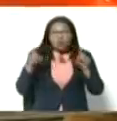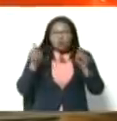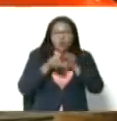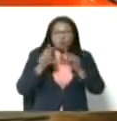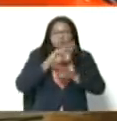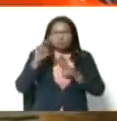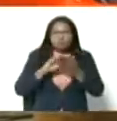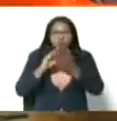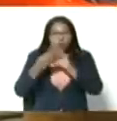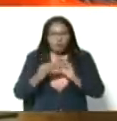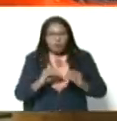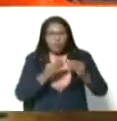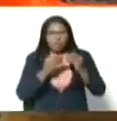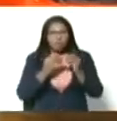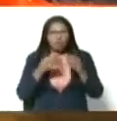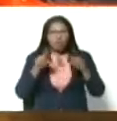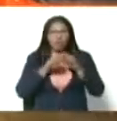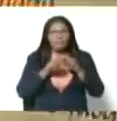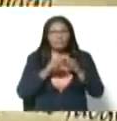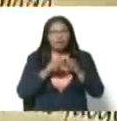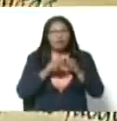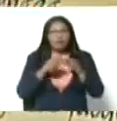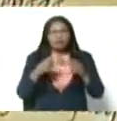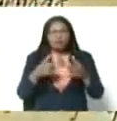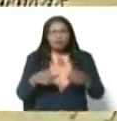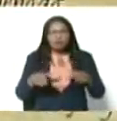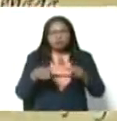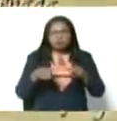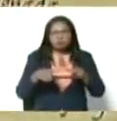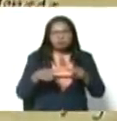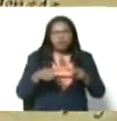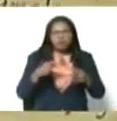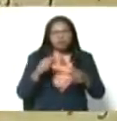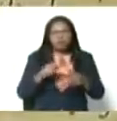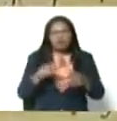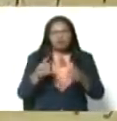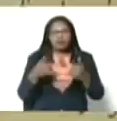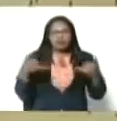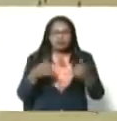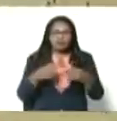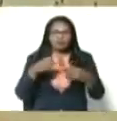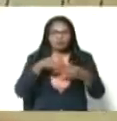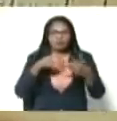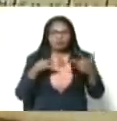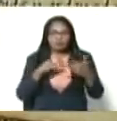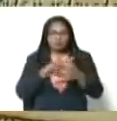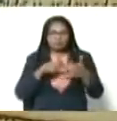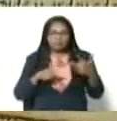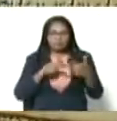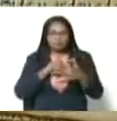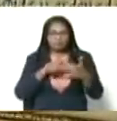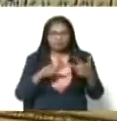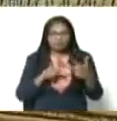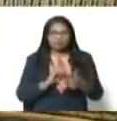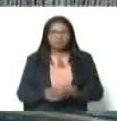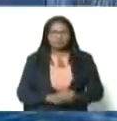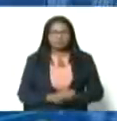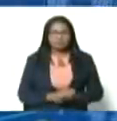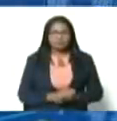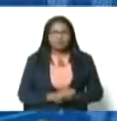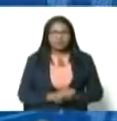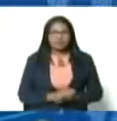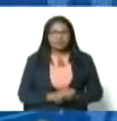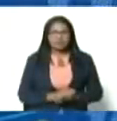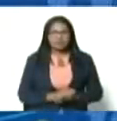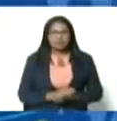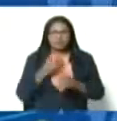trenes nuevos también para la línea 3. Incluso, presidente, aquí precisamente estos trenes quedan, como usted